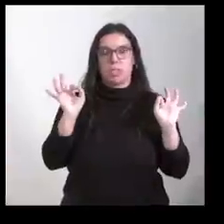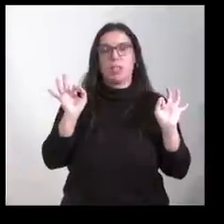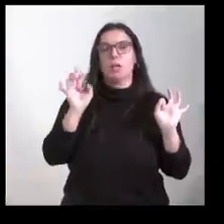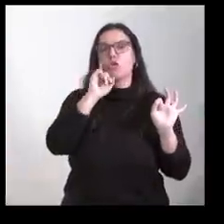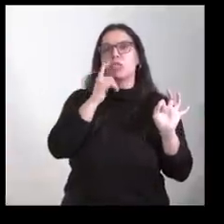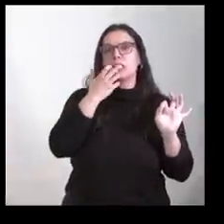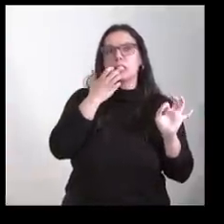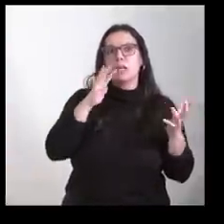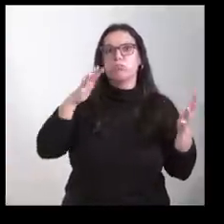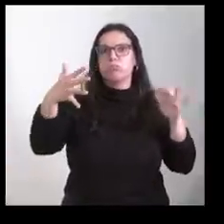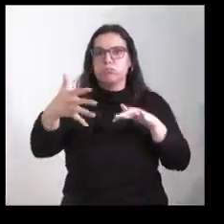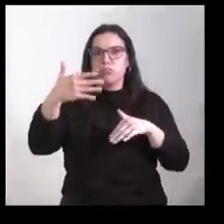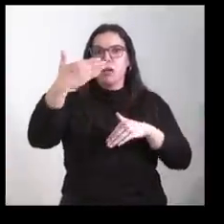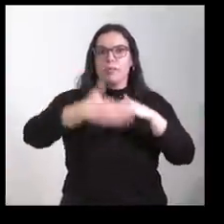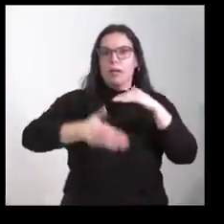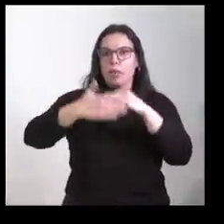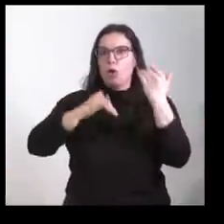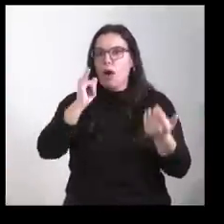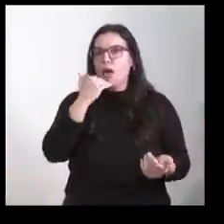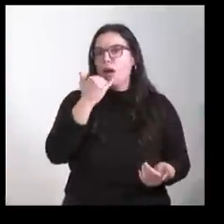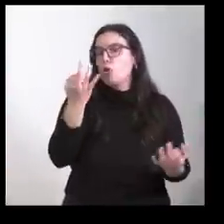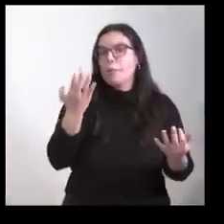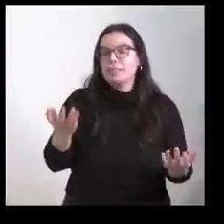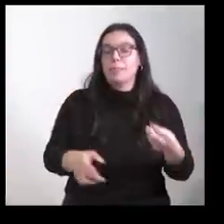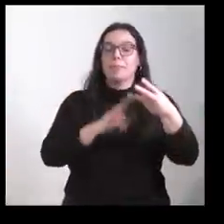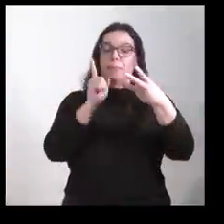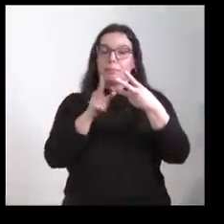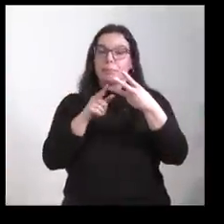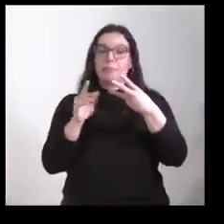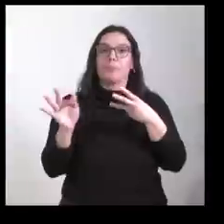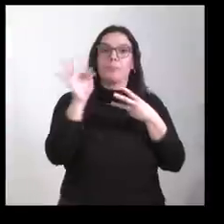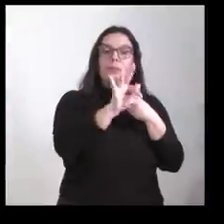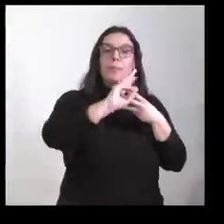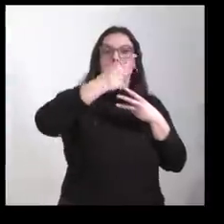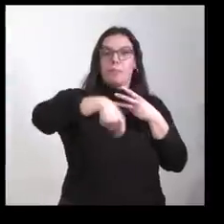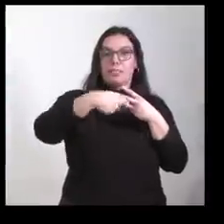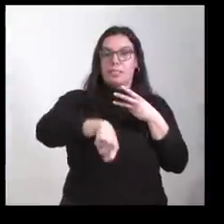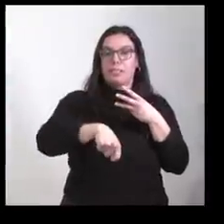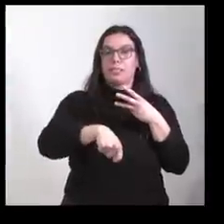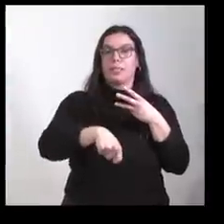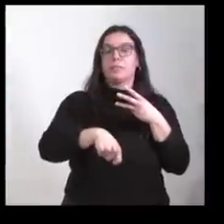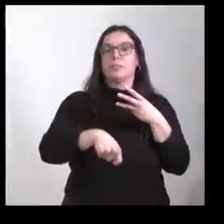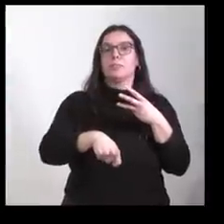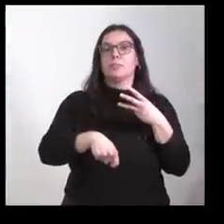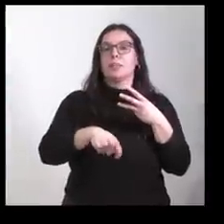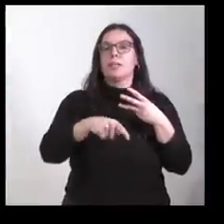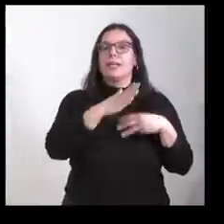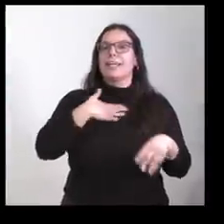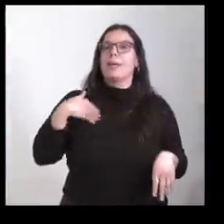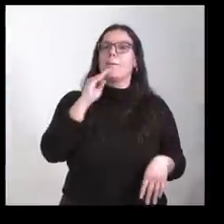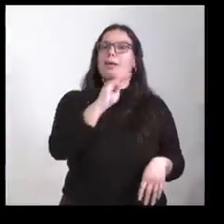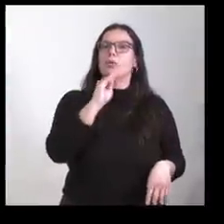algún periodo transitorio o está pasando algo y para el vicepresidente Juan García Gallardo le quería preguntar